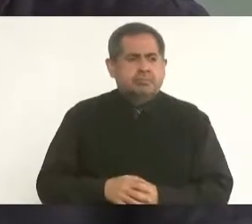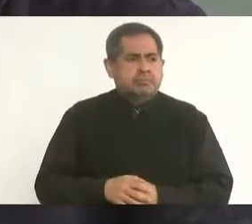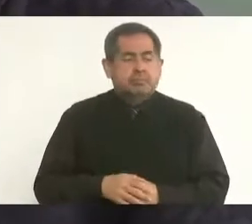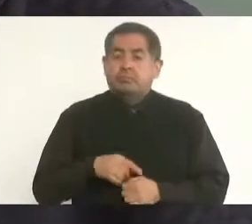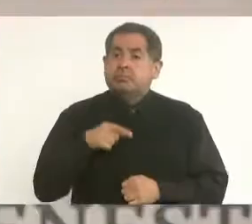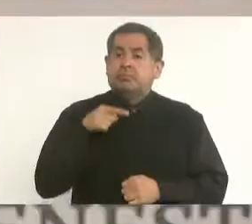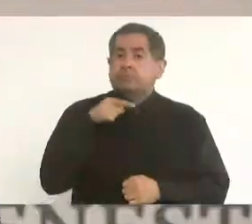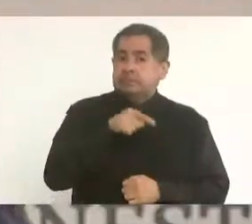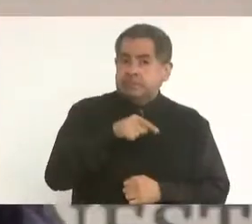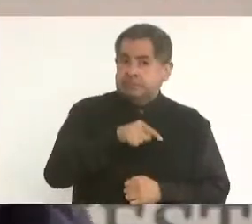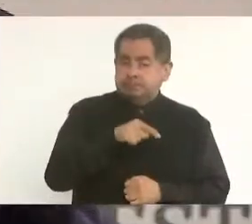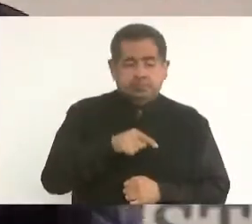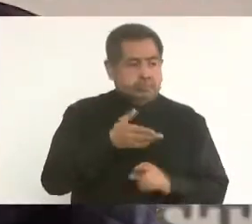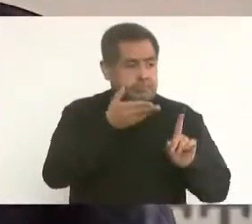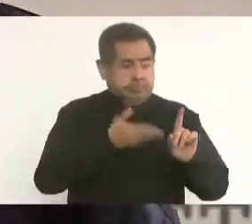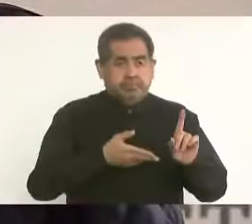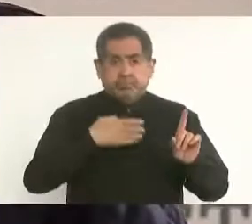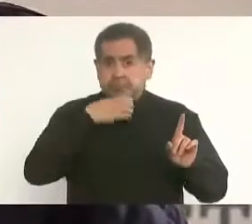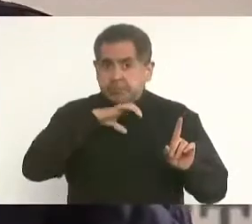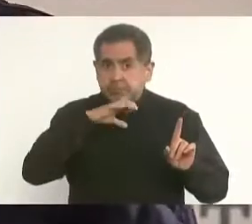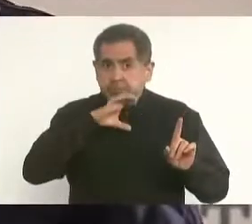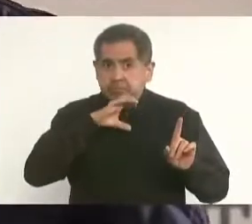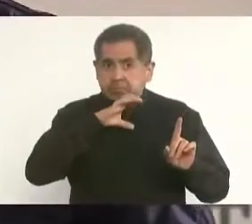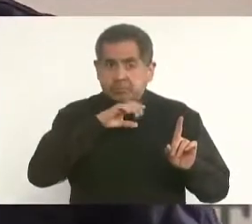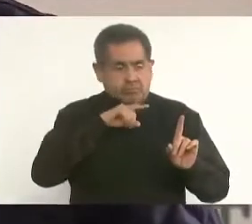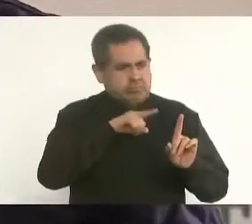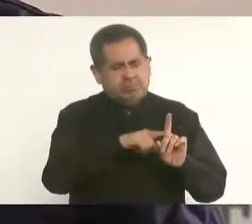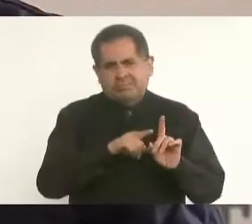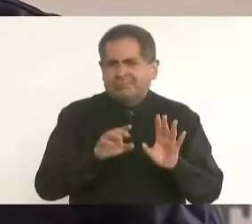Él fue parte